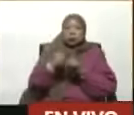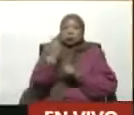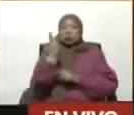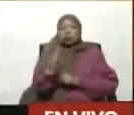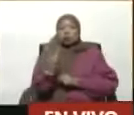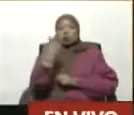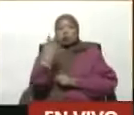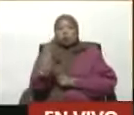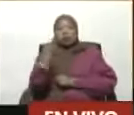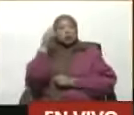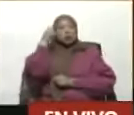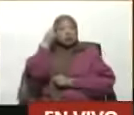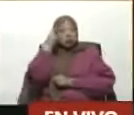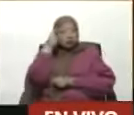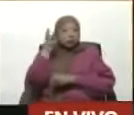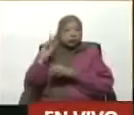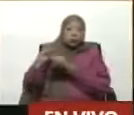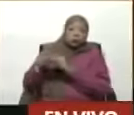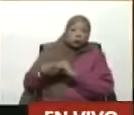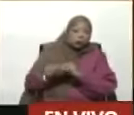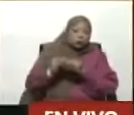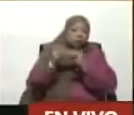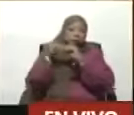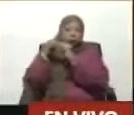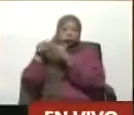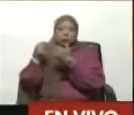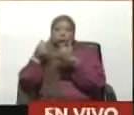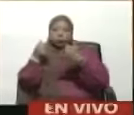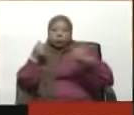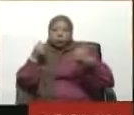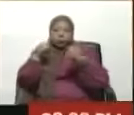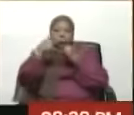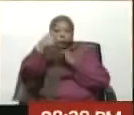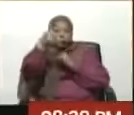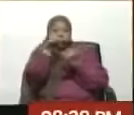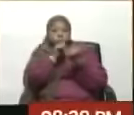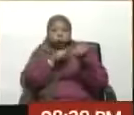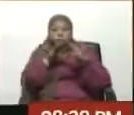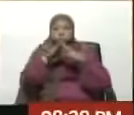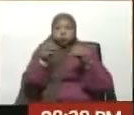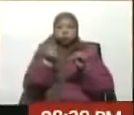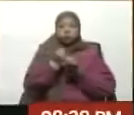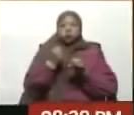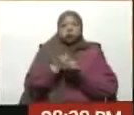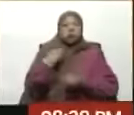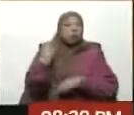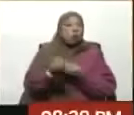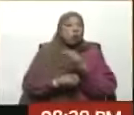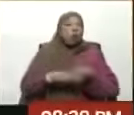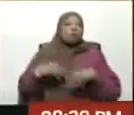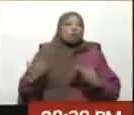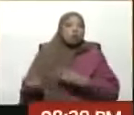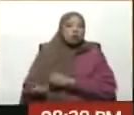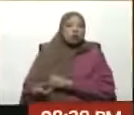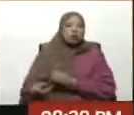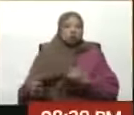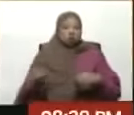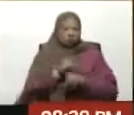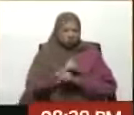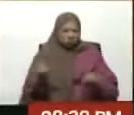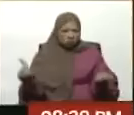2, 3, 4 días reconstruyendo cables, reconstruyendo todo, ¿Cómo se llama esto? ¿Democracia?